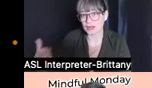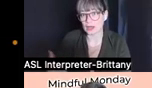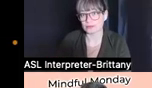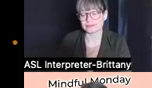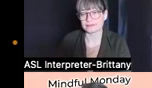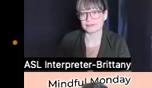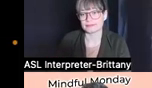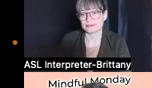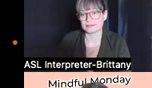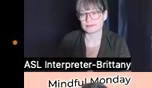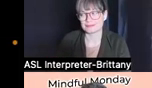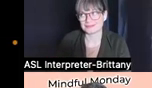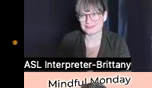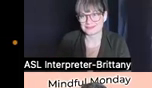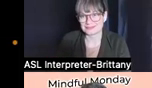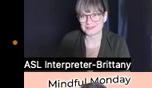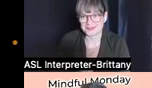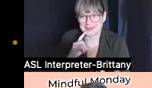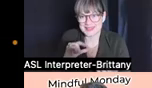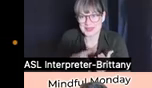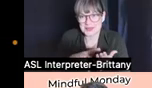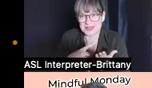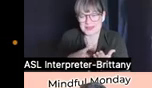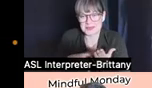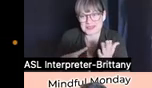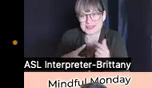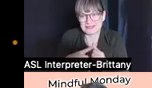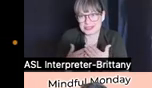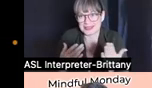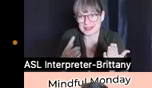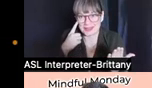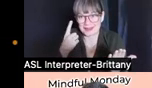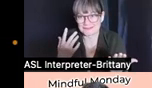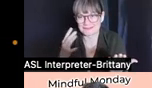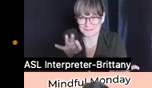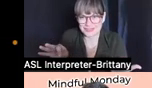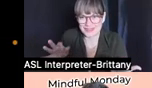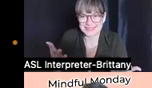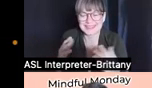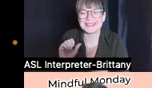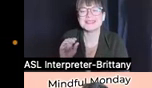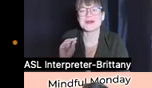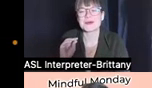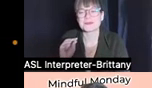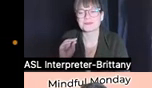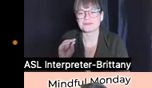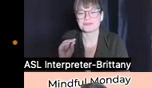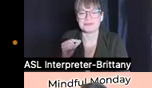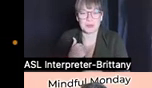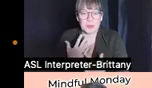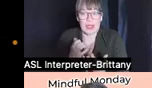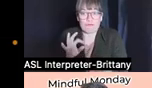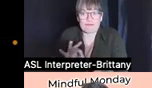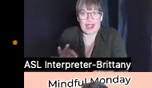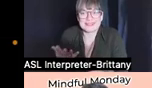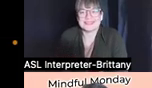fritas, no piensen en las papitas. Si, al decirle eso, ¿en qué están pensando? En las papitas. Ah,